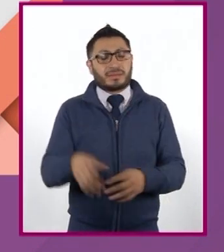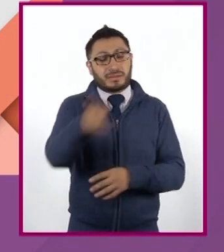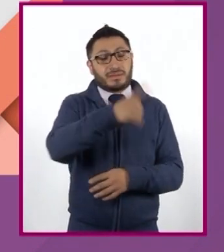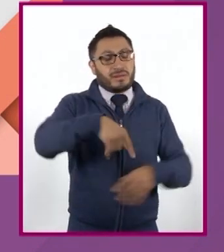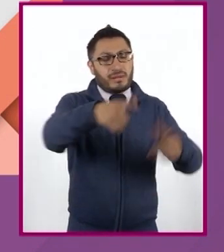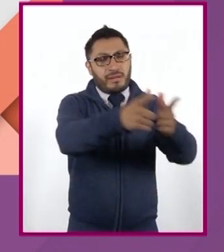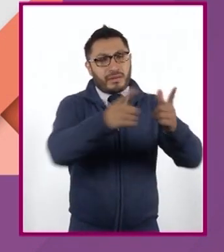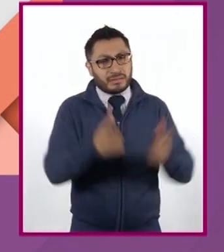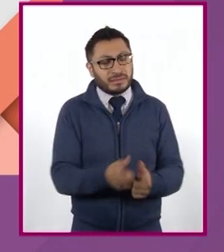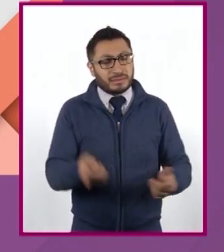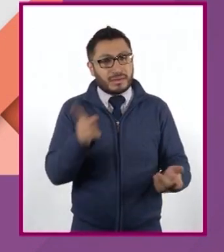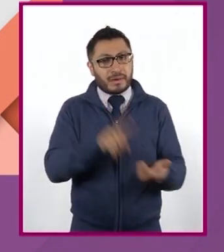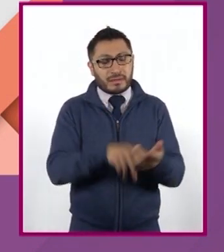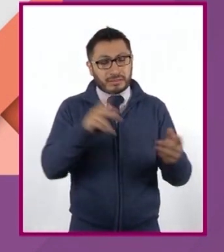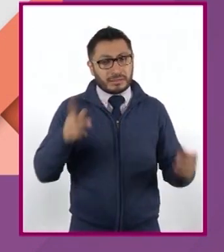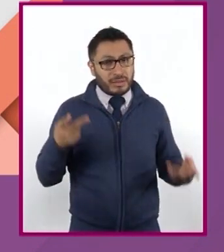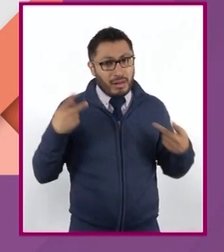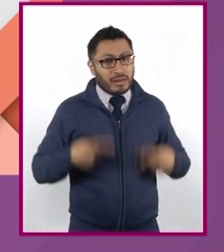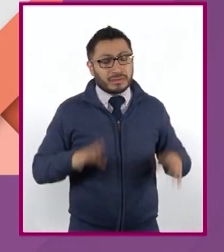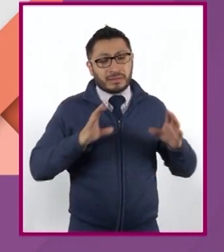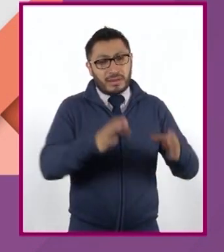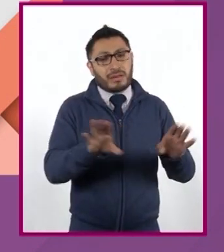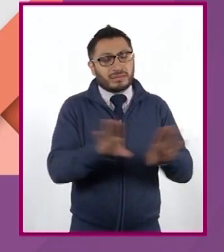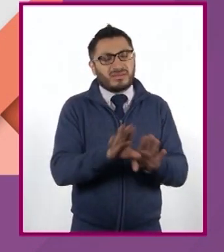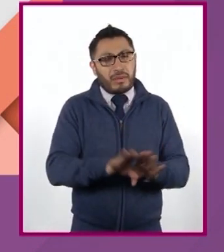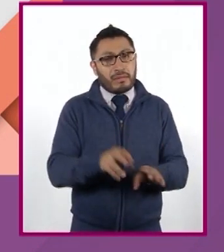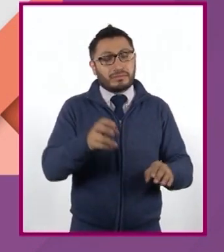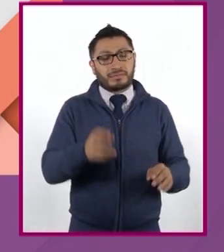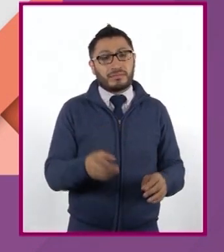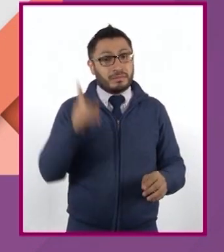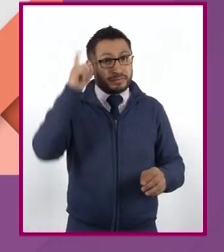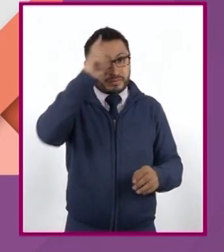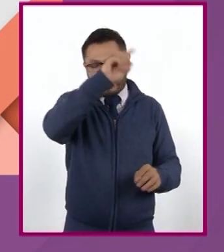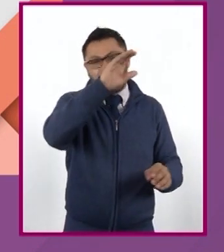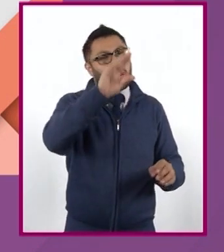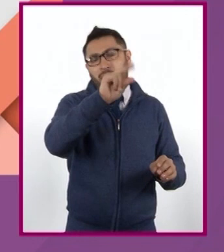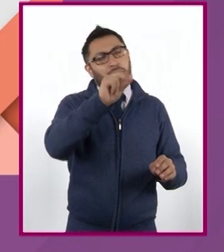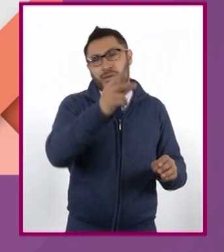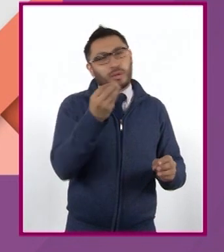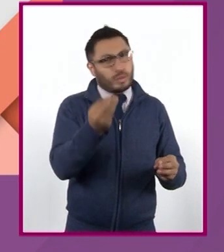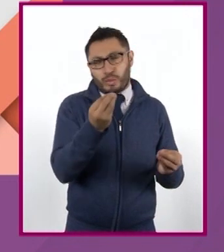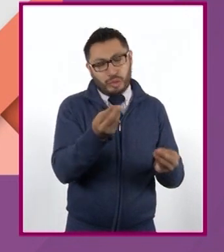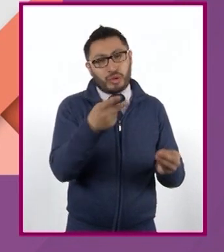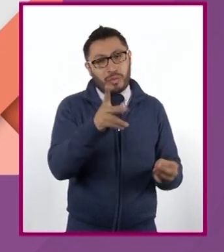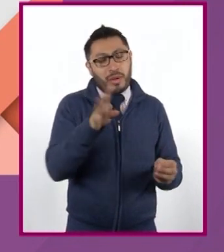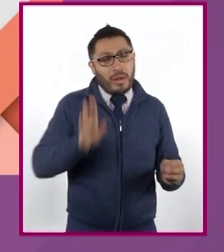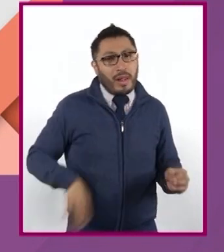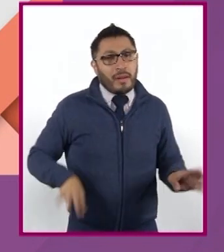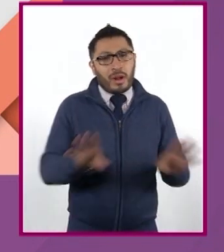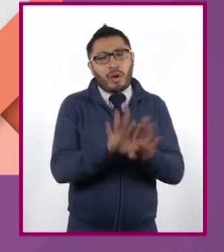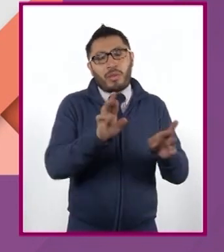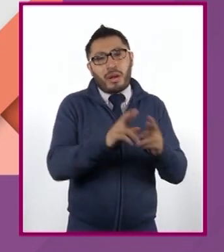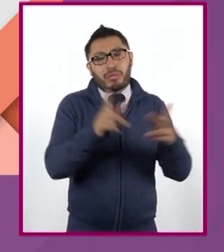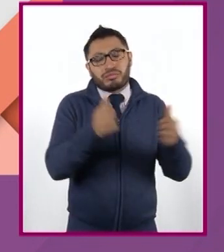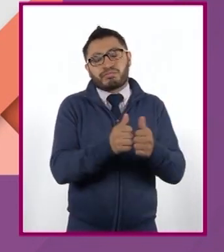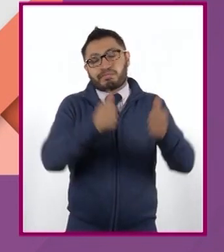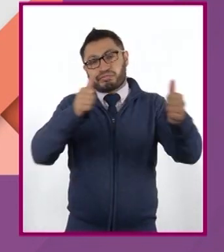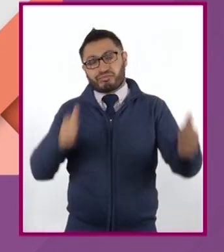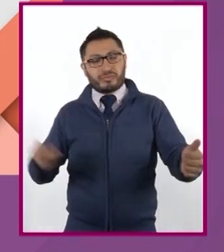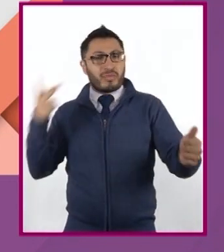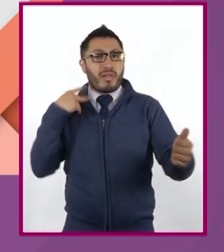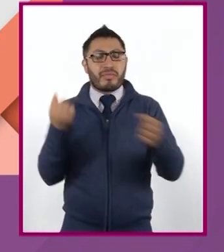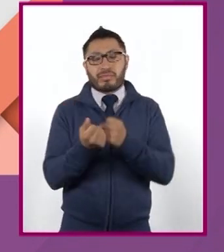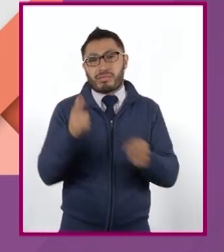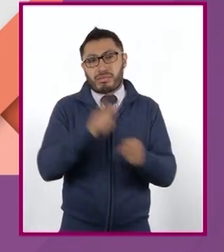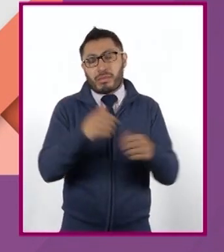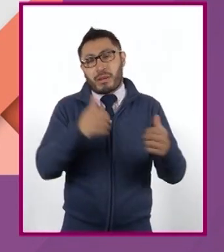sectores de la población en condiciones menos duras. Pero con este rompimiento absoluto de toda política